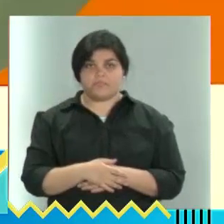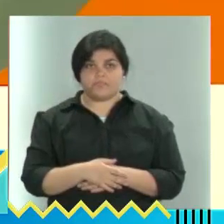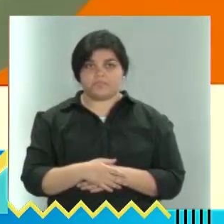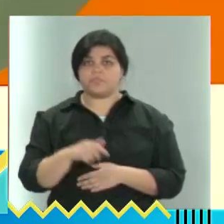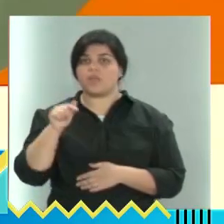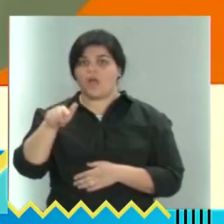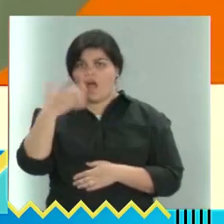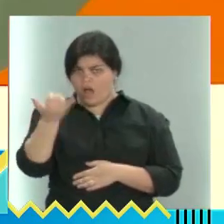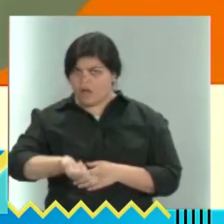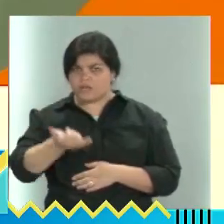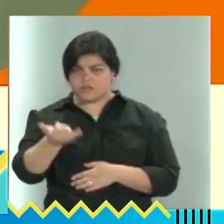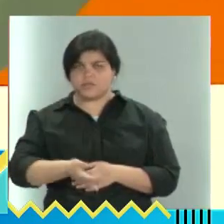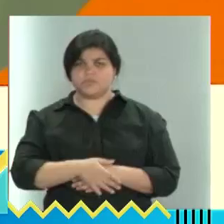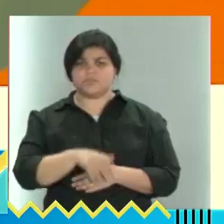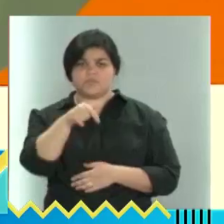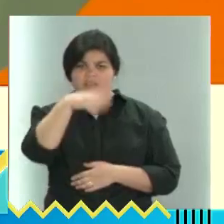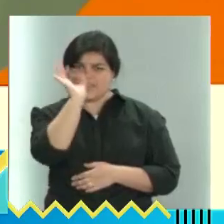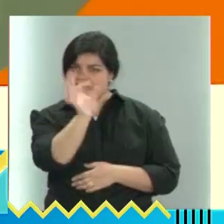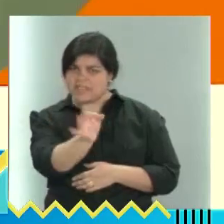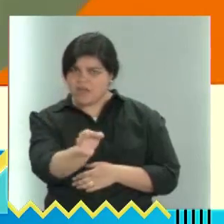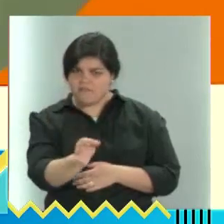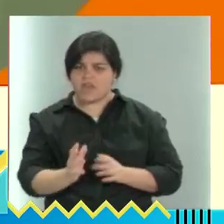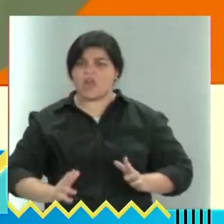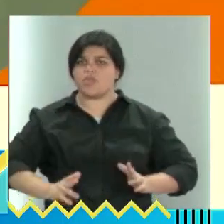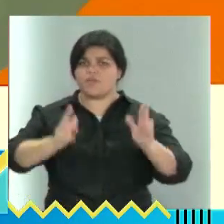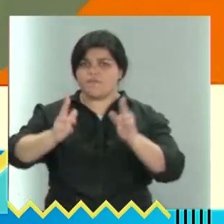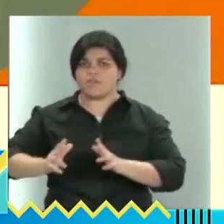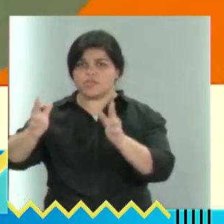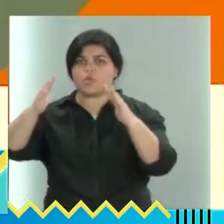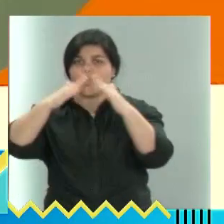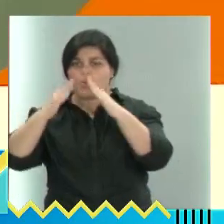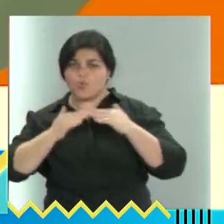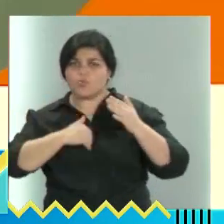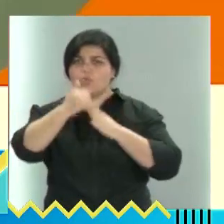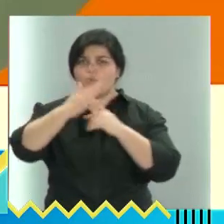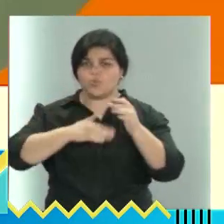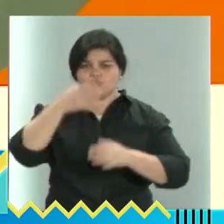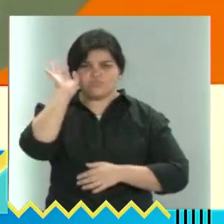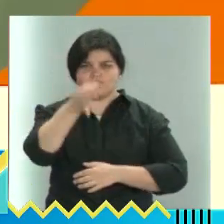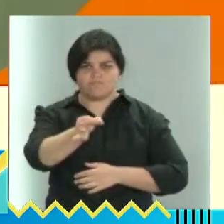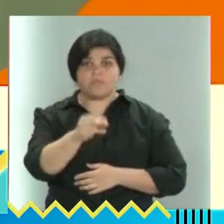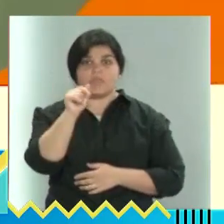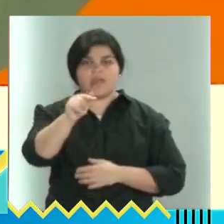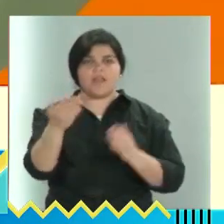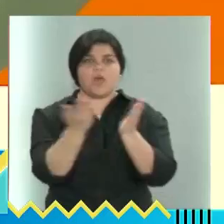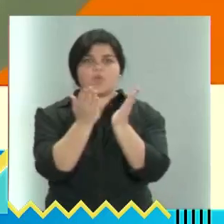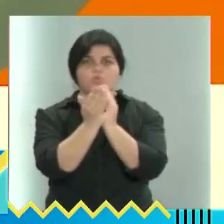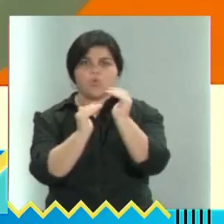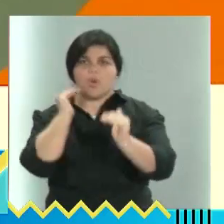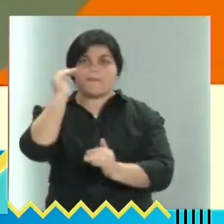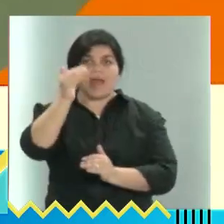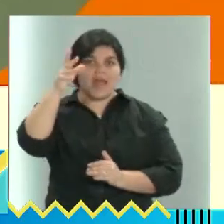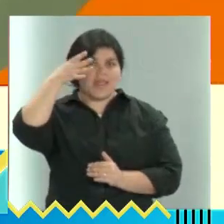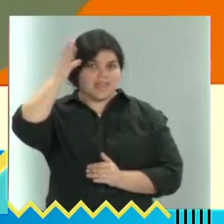tiene un conocimiento estructural muy sólido. Incluso él hizo un posgrado en